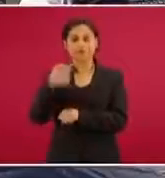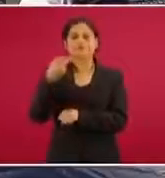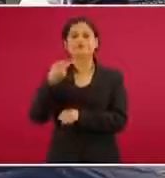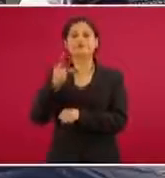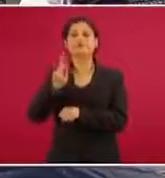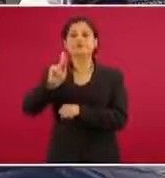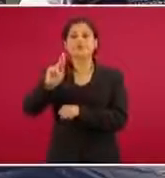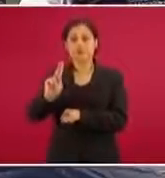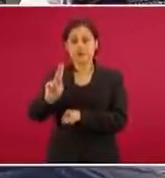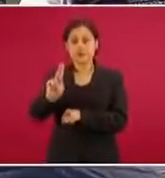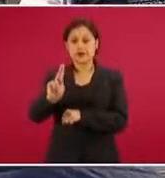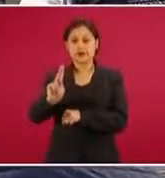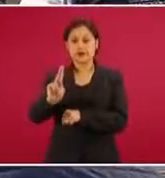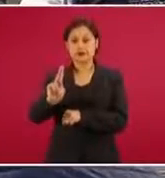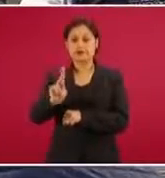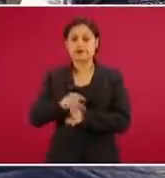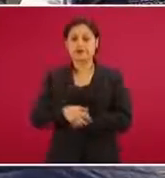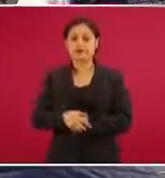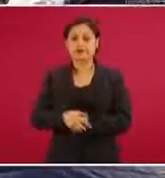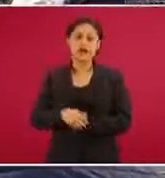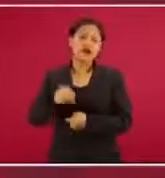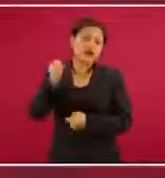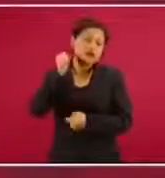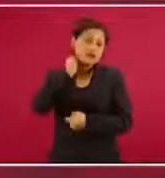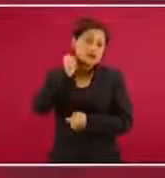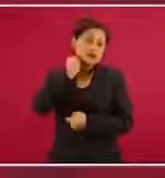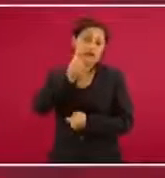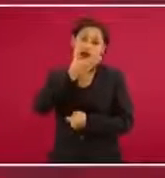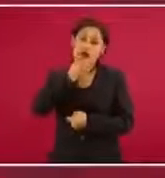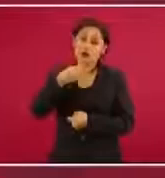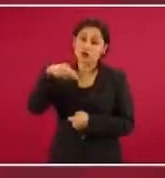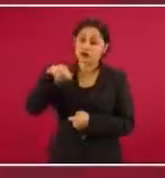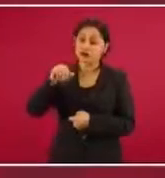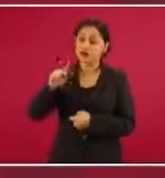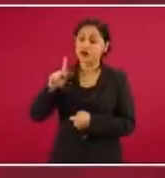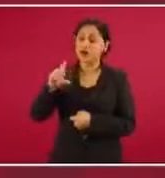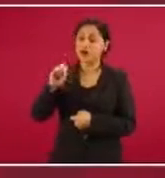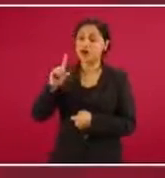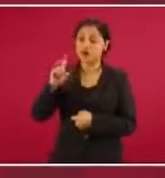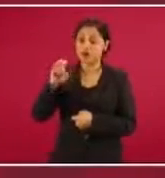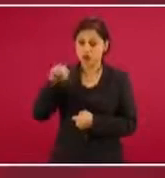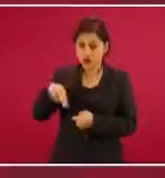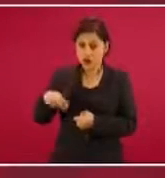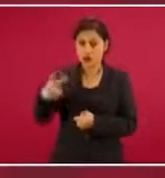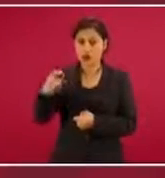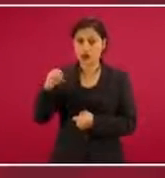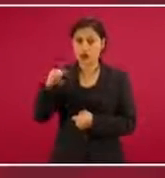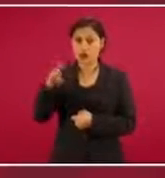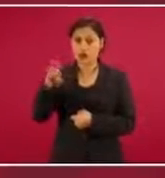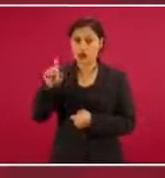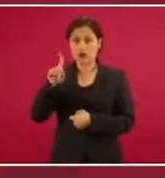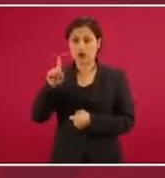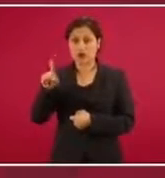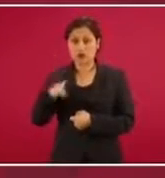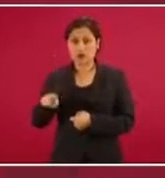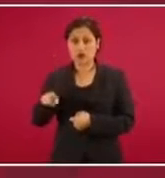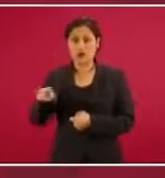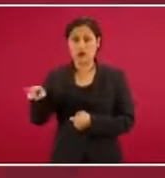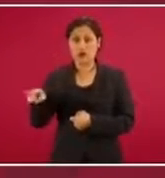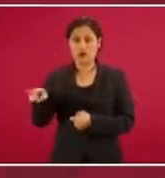senador napoleón donde su rut ya está inconforme